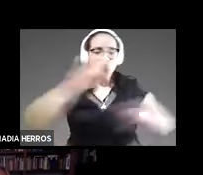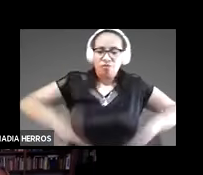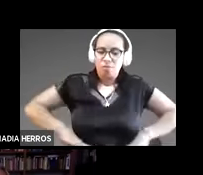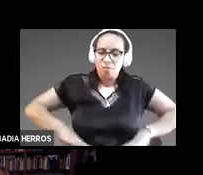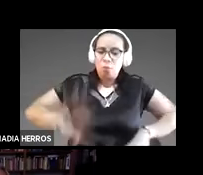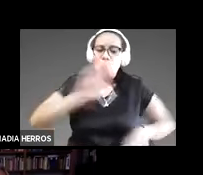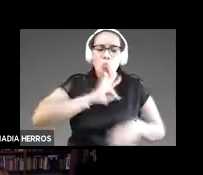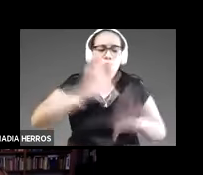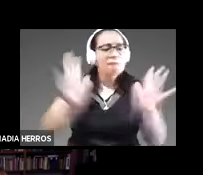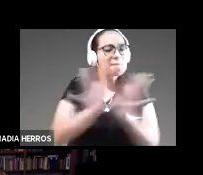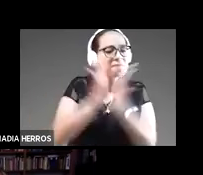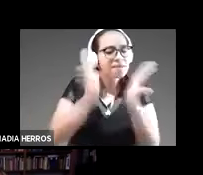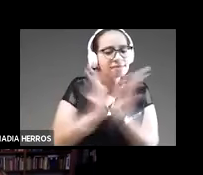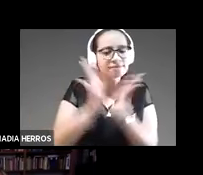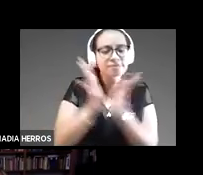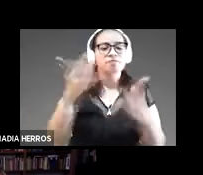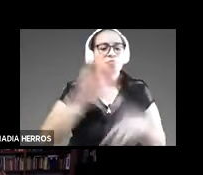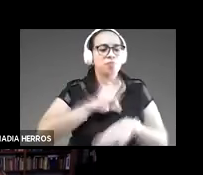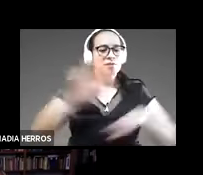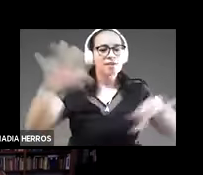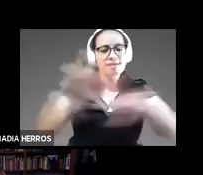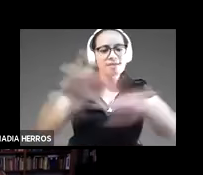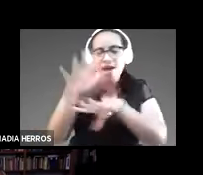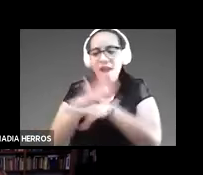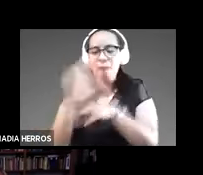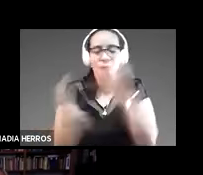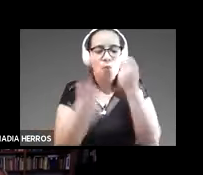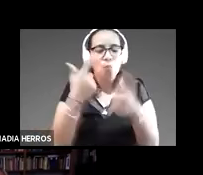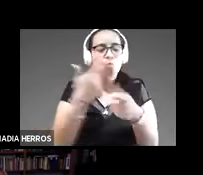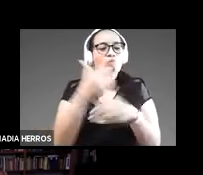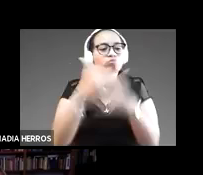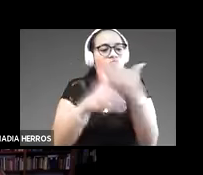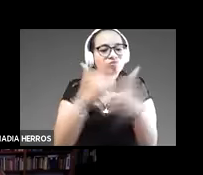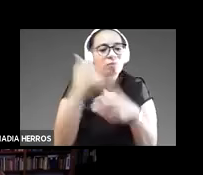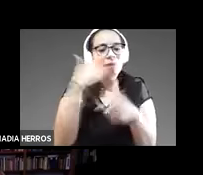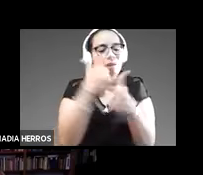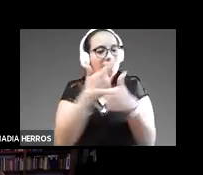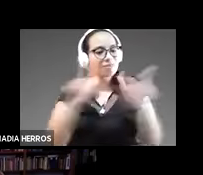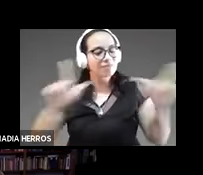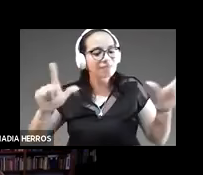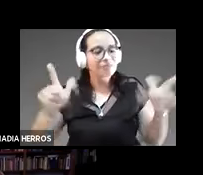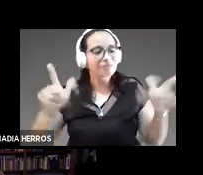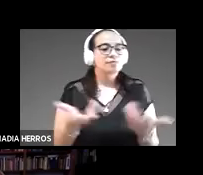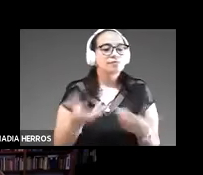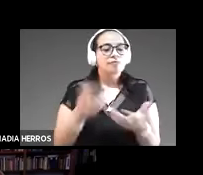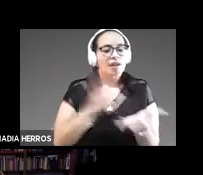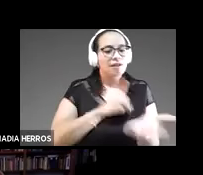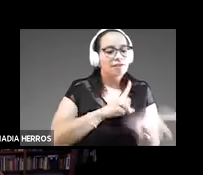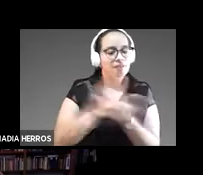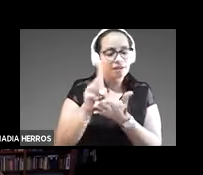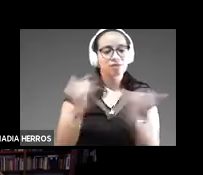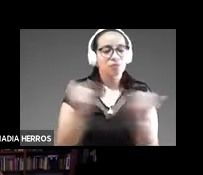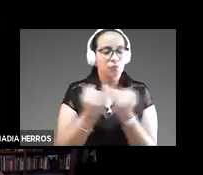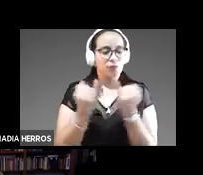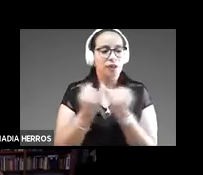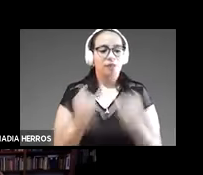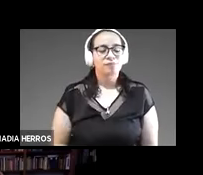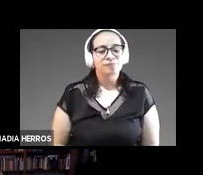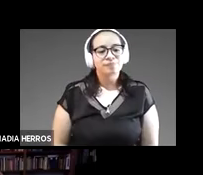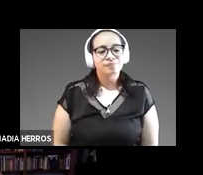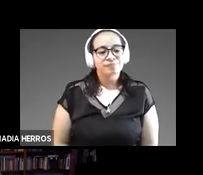y transformativa de ciertos procesos de libertades y de derechos. Y creo